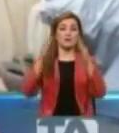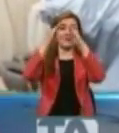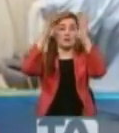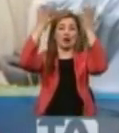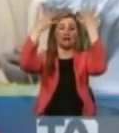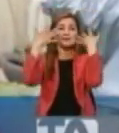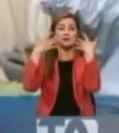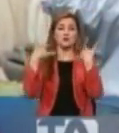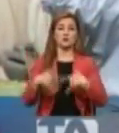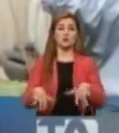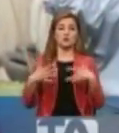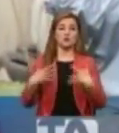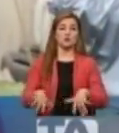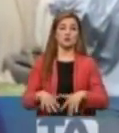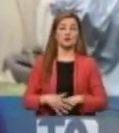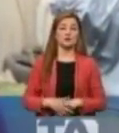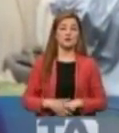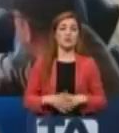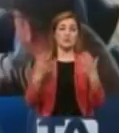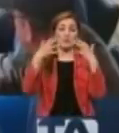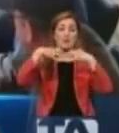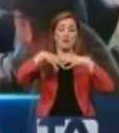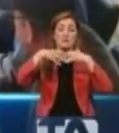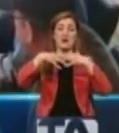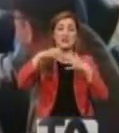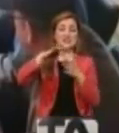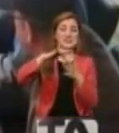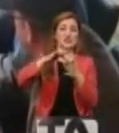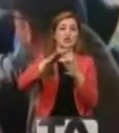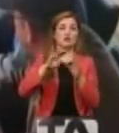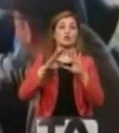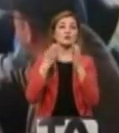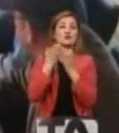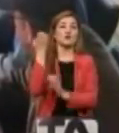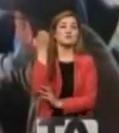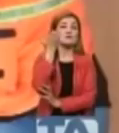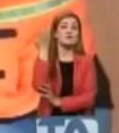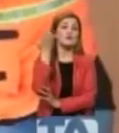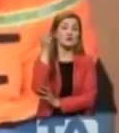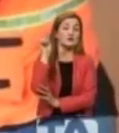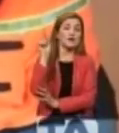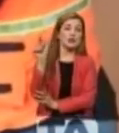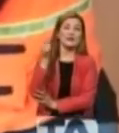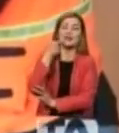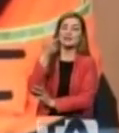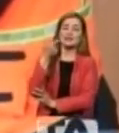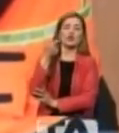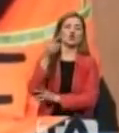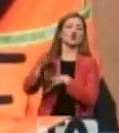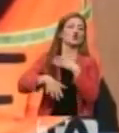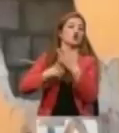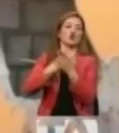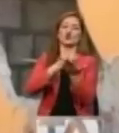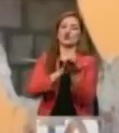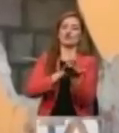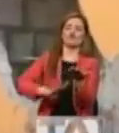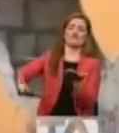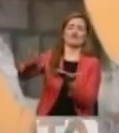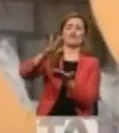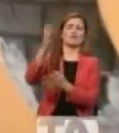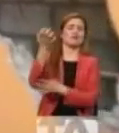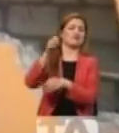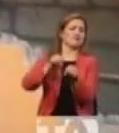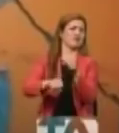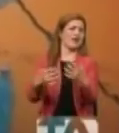porque ya está a punto de colapsar todo esto. El Comité de Operaciones COE declaró el estado de emergencia en el cantón por los